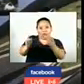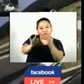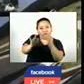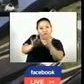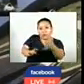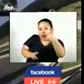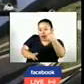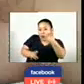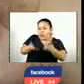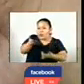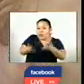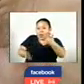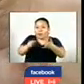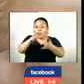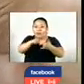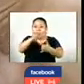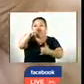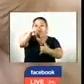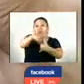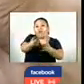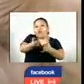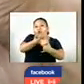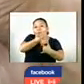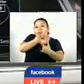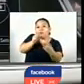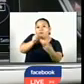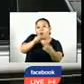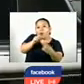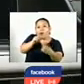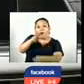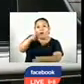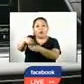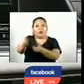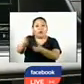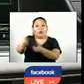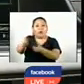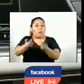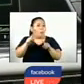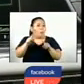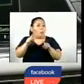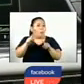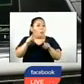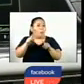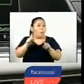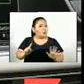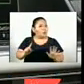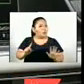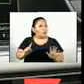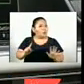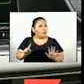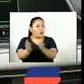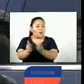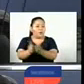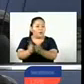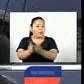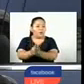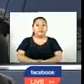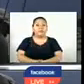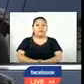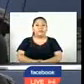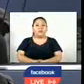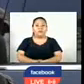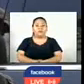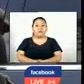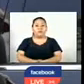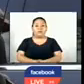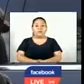le preocupa que su sistema de información y mensajería esté almacenado no planea excluirse de la recopilación de datos Y no